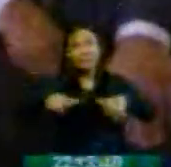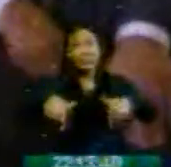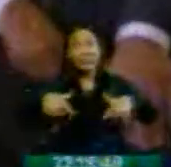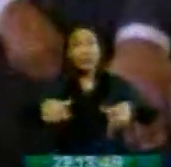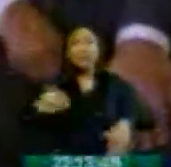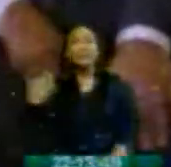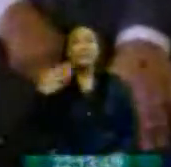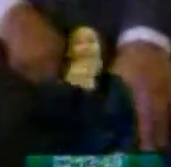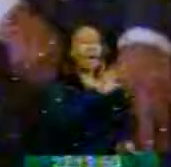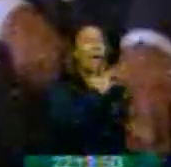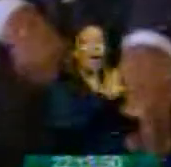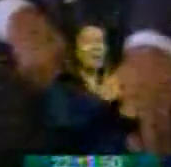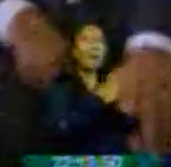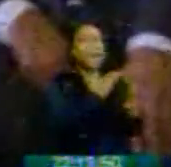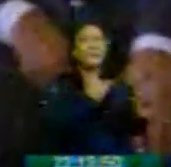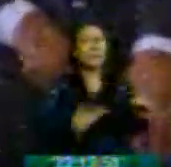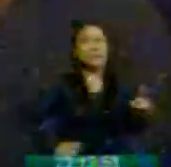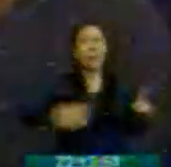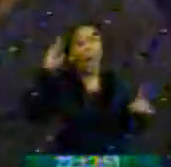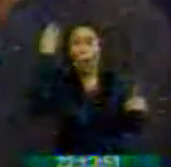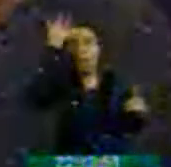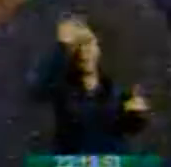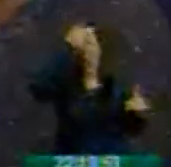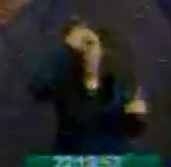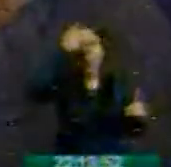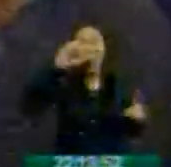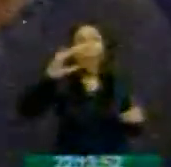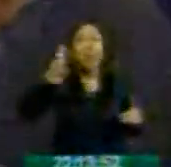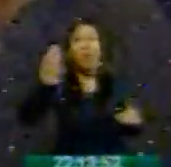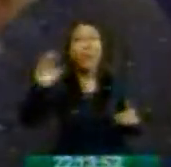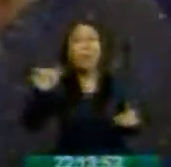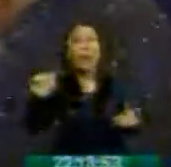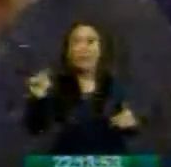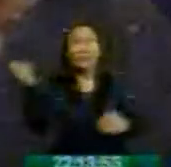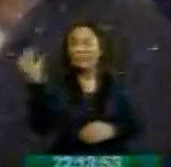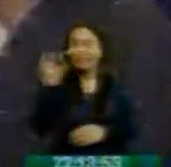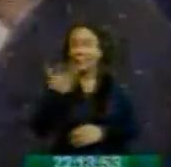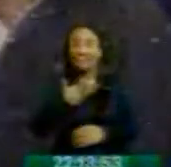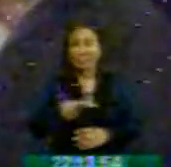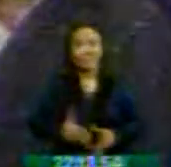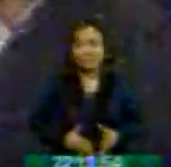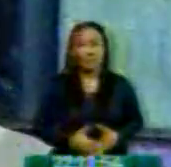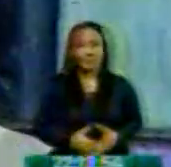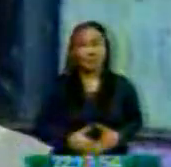homólogo de Cuba, Miguel Díaz-Canel. Informó Patricia Aldaz.